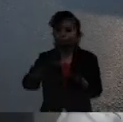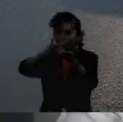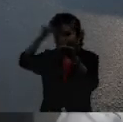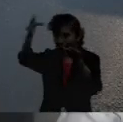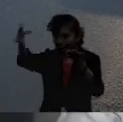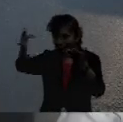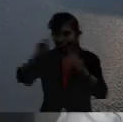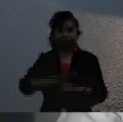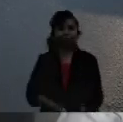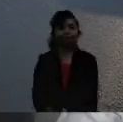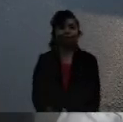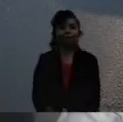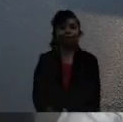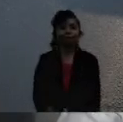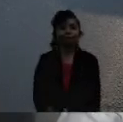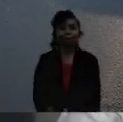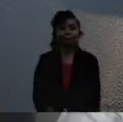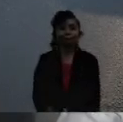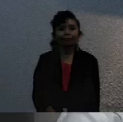amigo